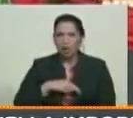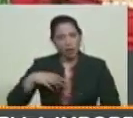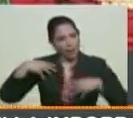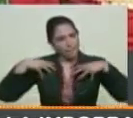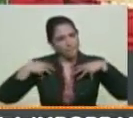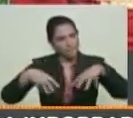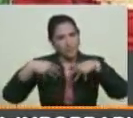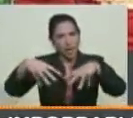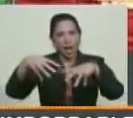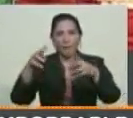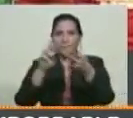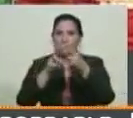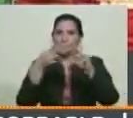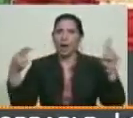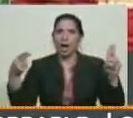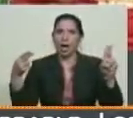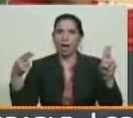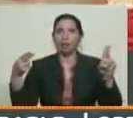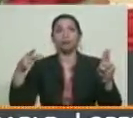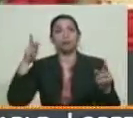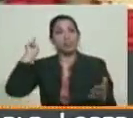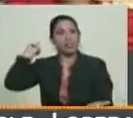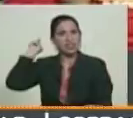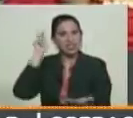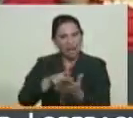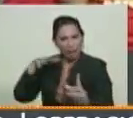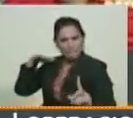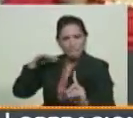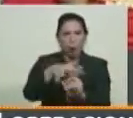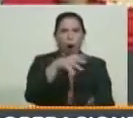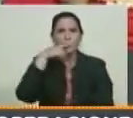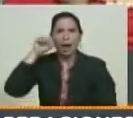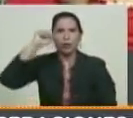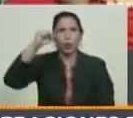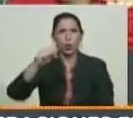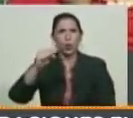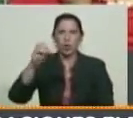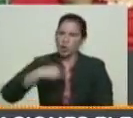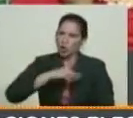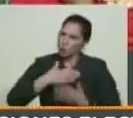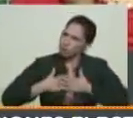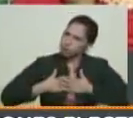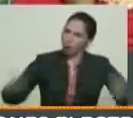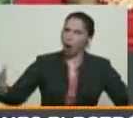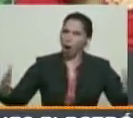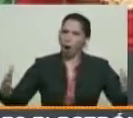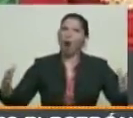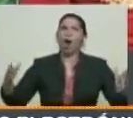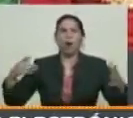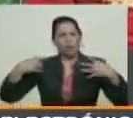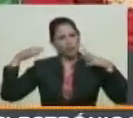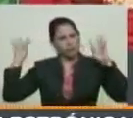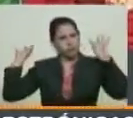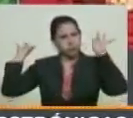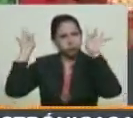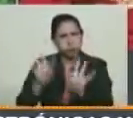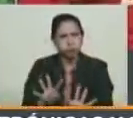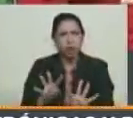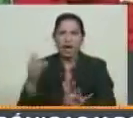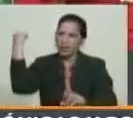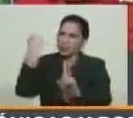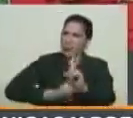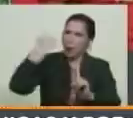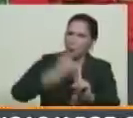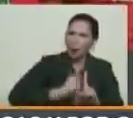paz. Pero si llegan a tocar a Maduro, le garantizamos que vamos a salir a caminar, a luchar,